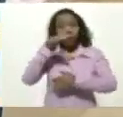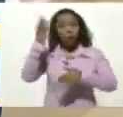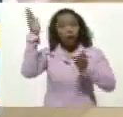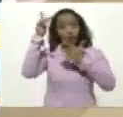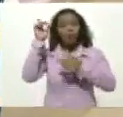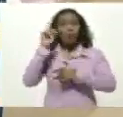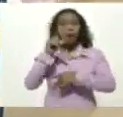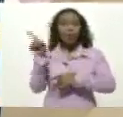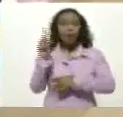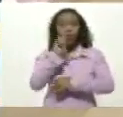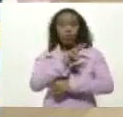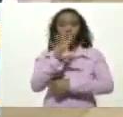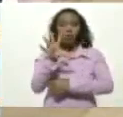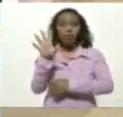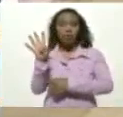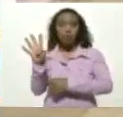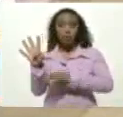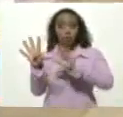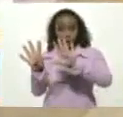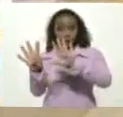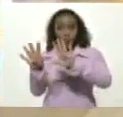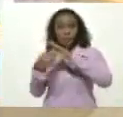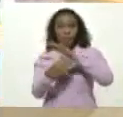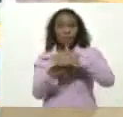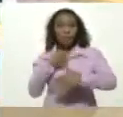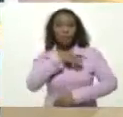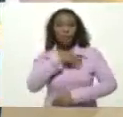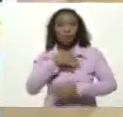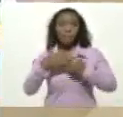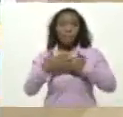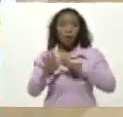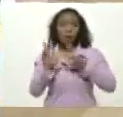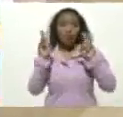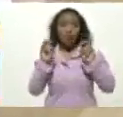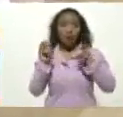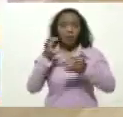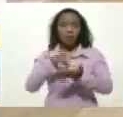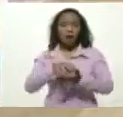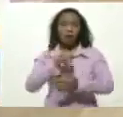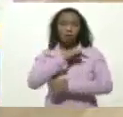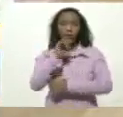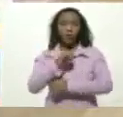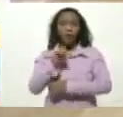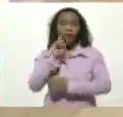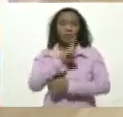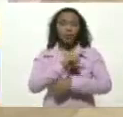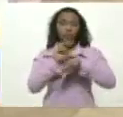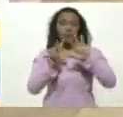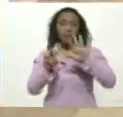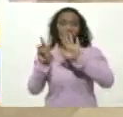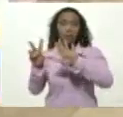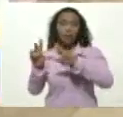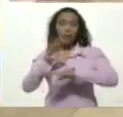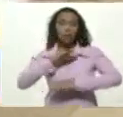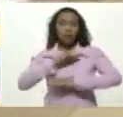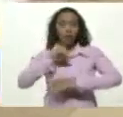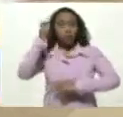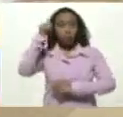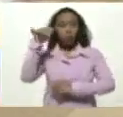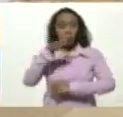de esas 259 bases de misiones que se han inaugurado en el estado Zulia, 177 benefician